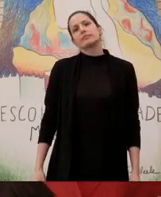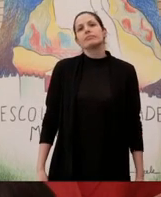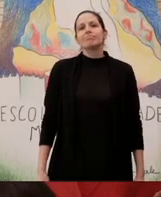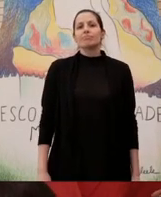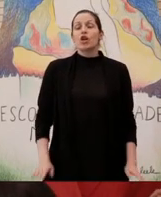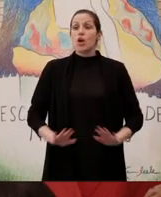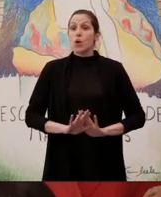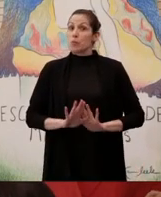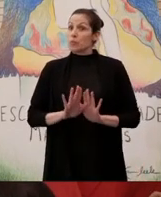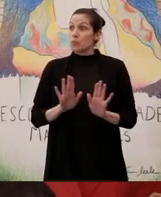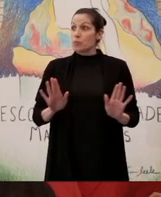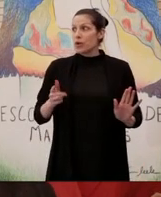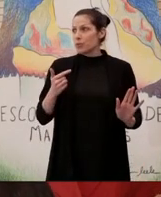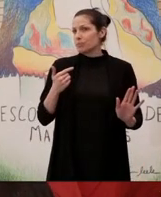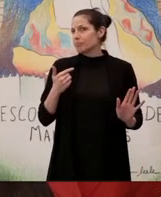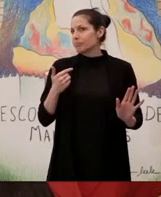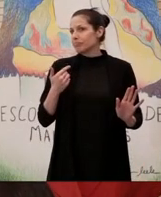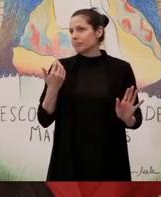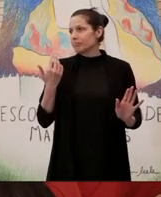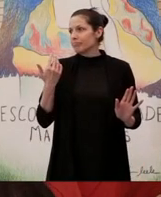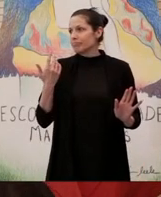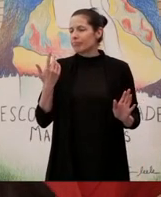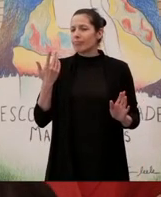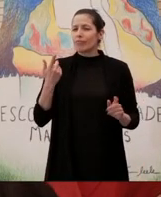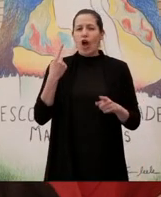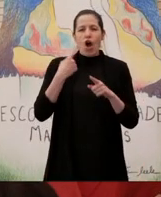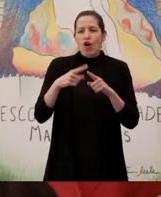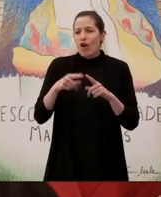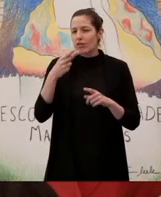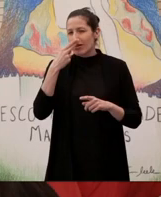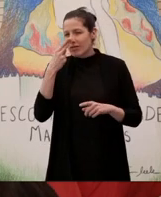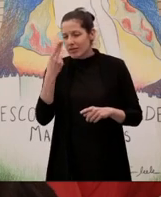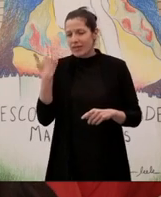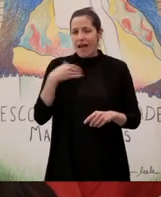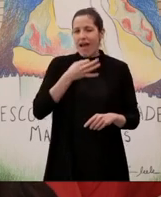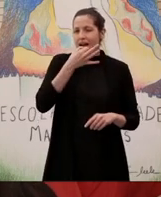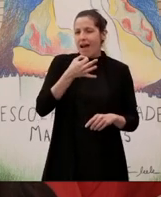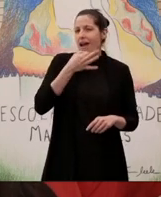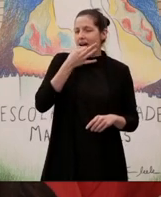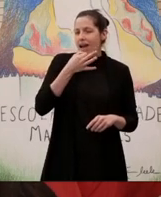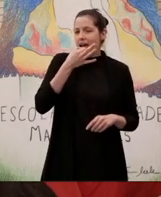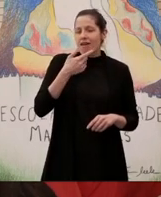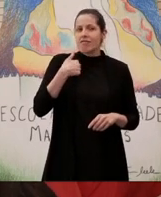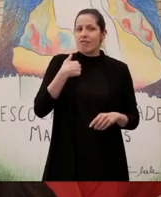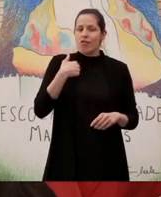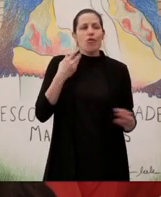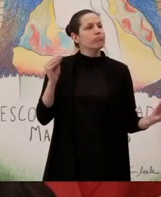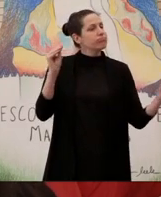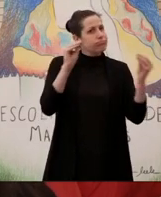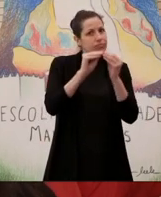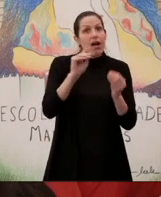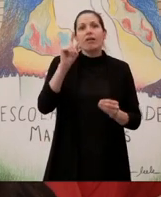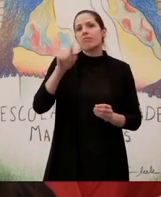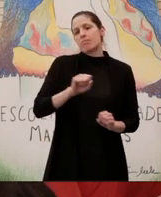Bueno pues se hicieron tantas cosas así interesantes que que suscribo que defendo